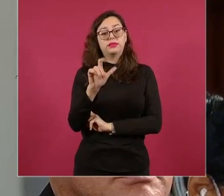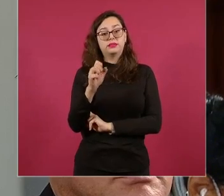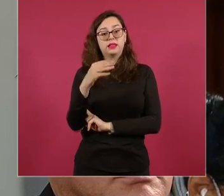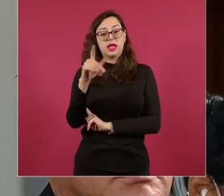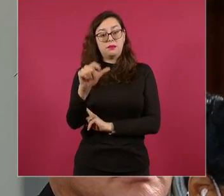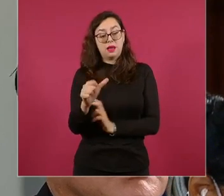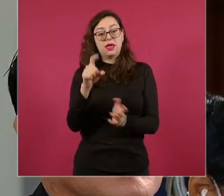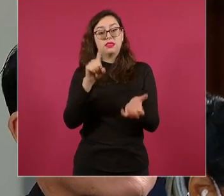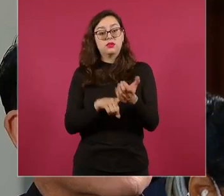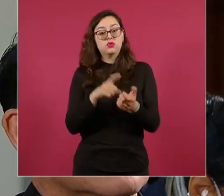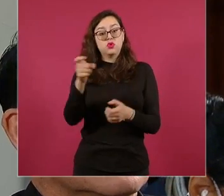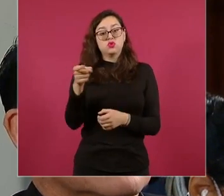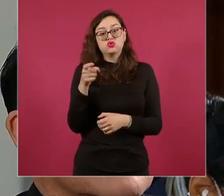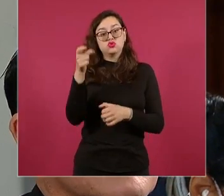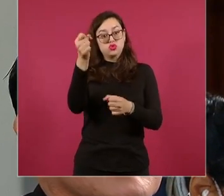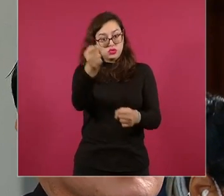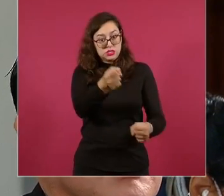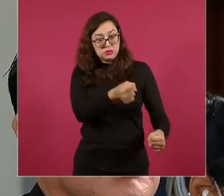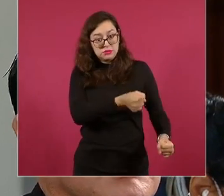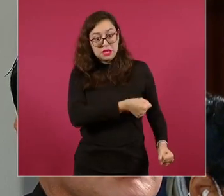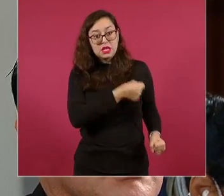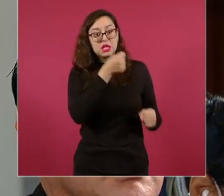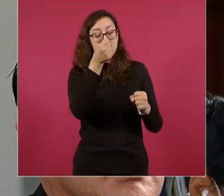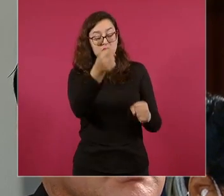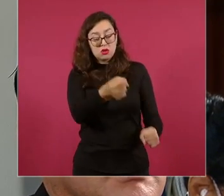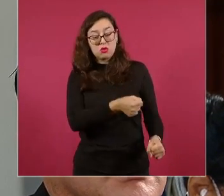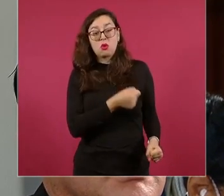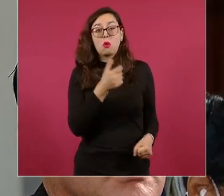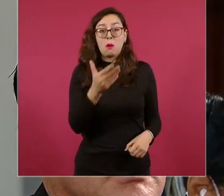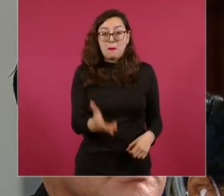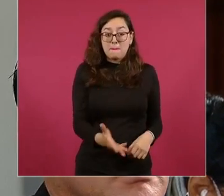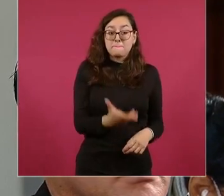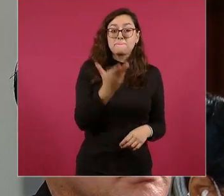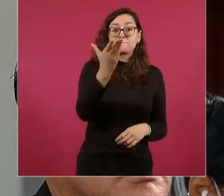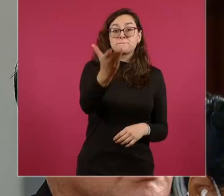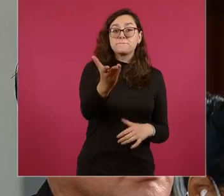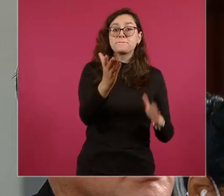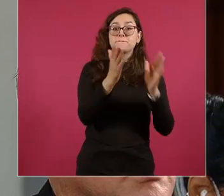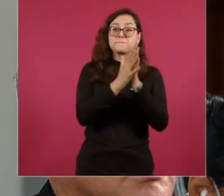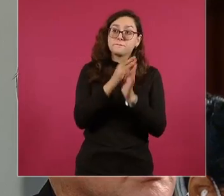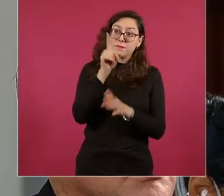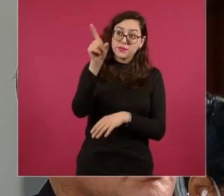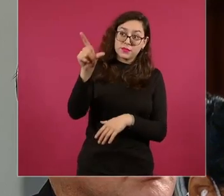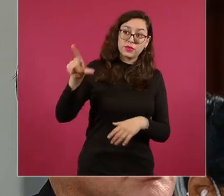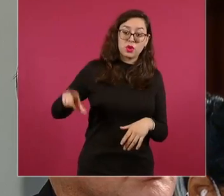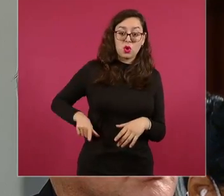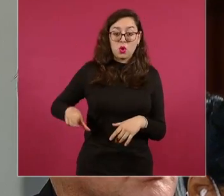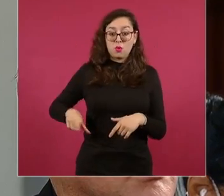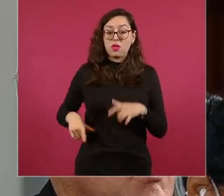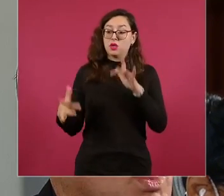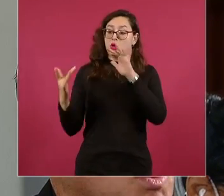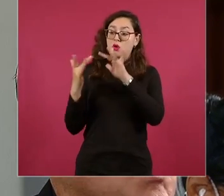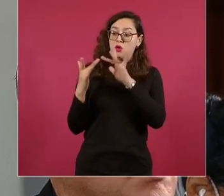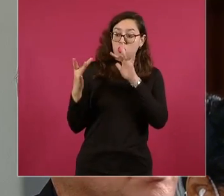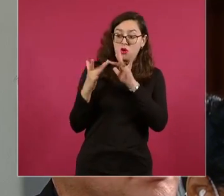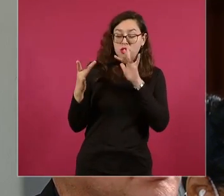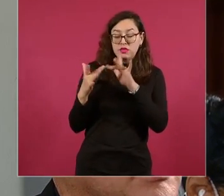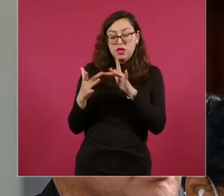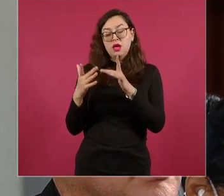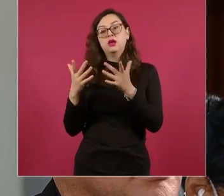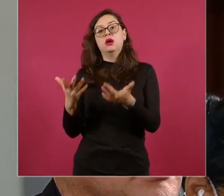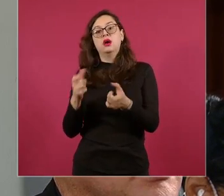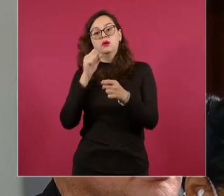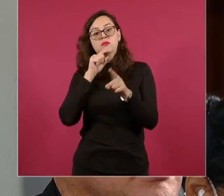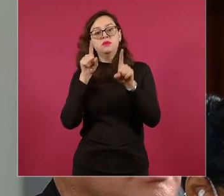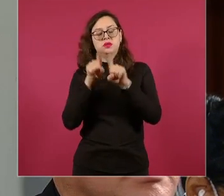Xochimilco se dirigen a usted para solicitar interceda ante autoridades del gobierno de la Ciudad de México y la Asamblea